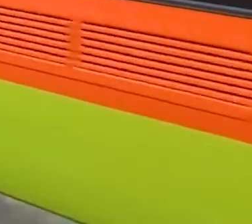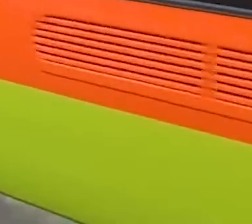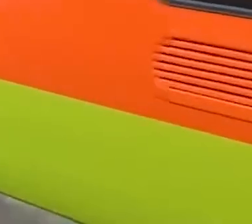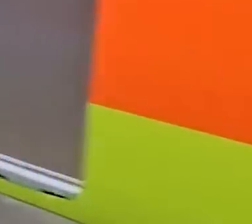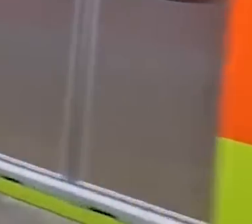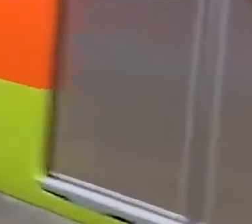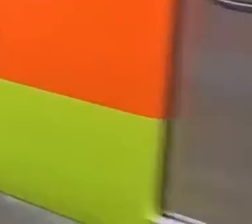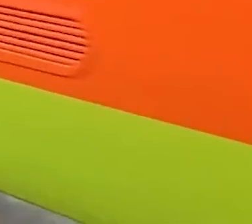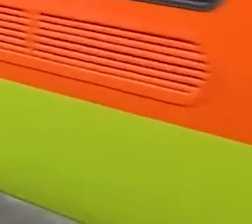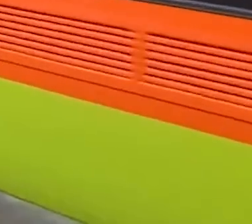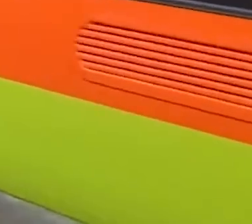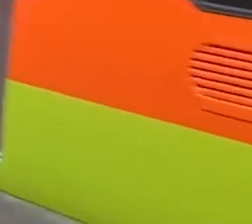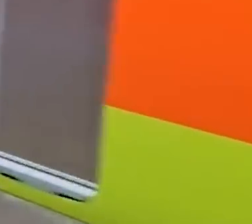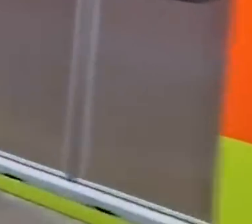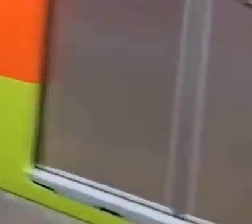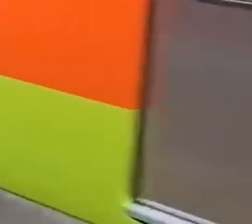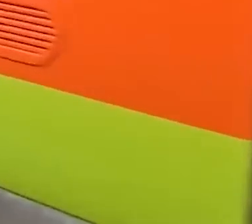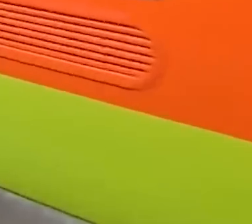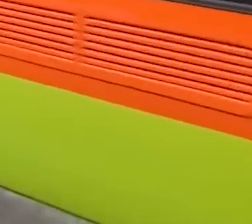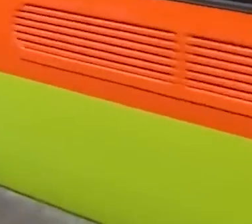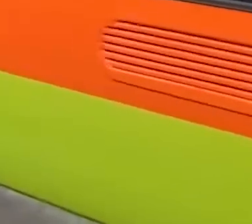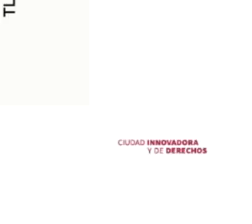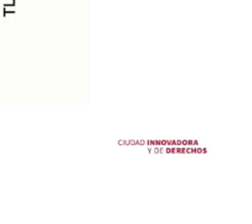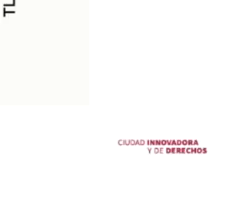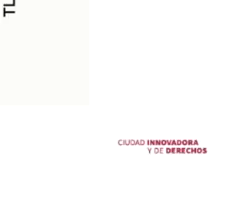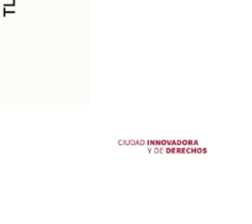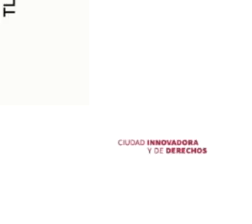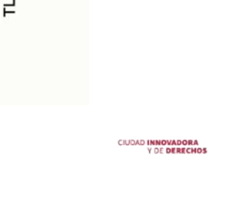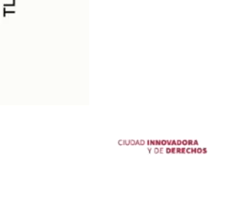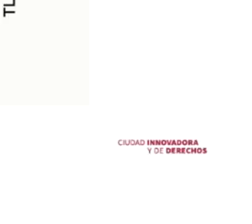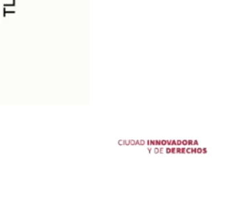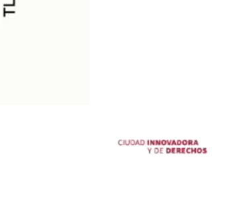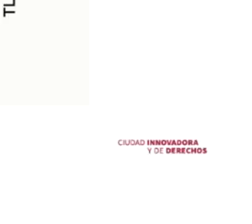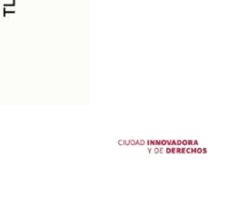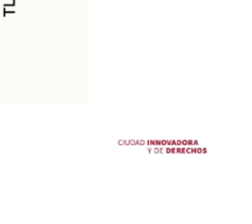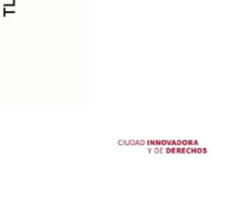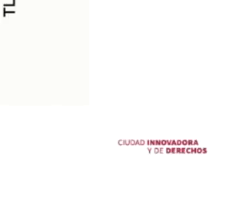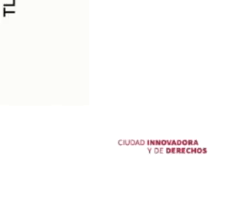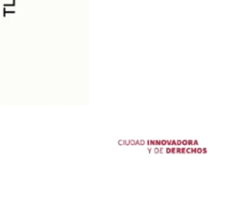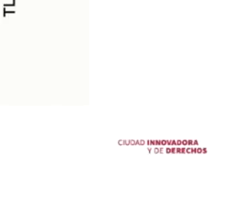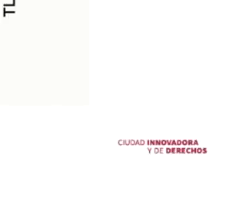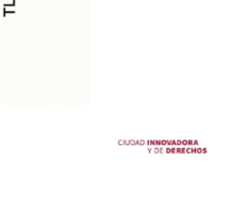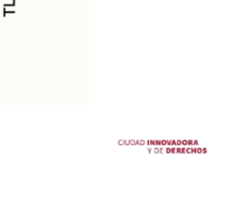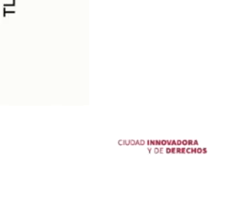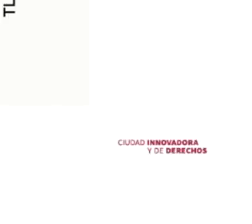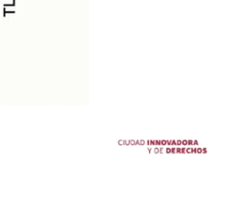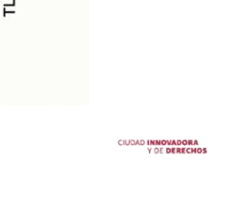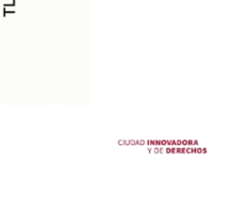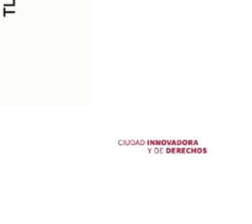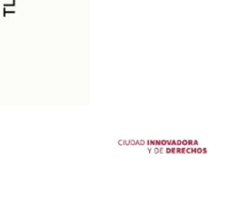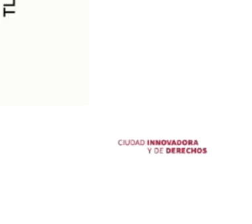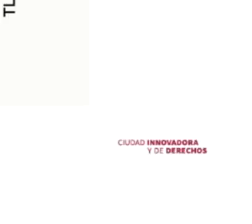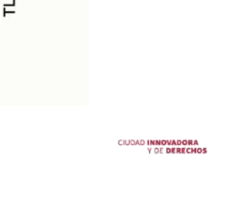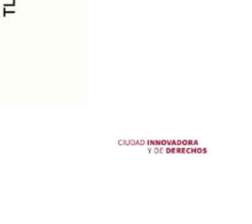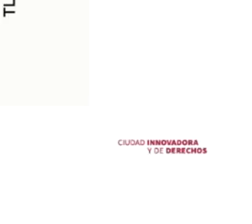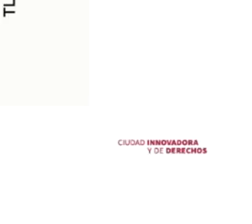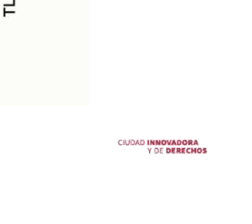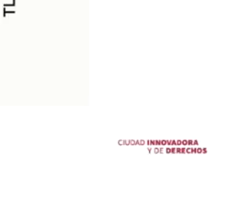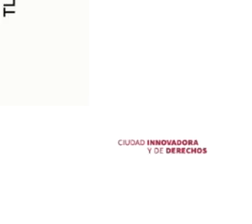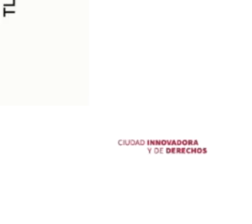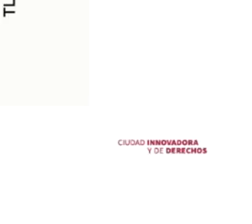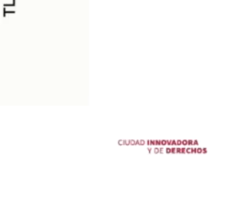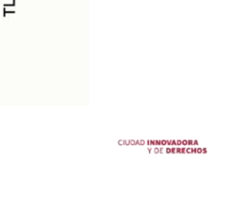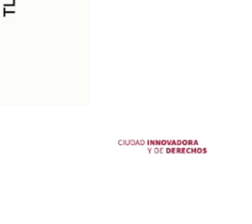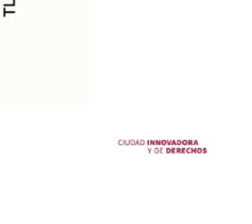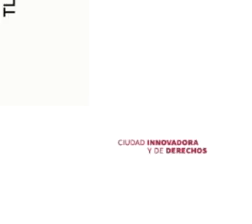empresas constructoras de la obra, ICA y CICSA. Por lo que comenzó el servicio en 9 estaciones que son Mixcoac, Insurgente Sur,